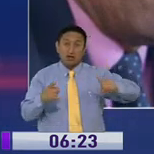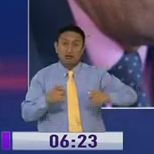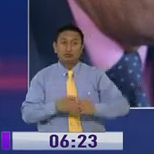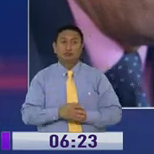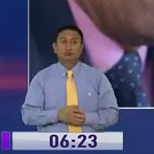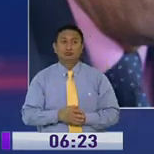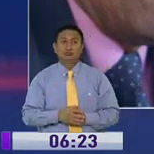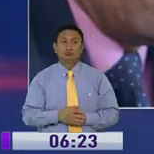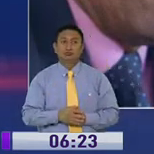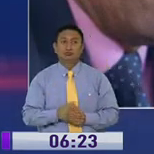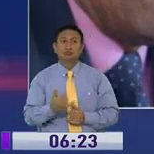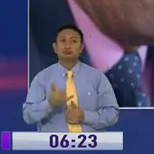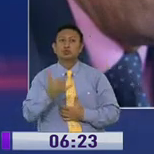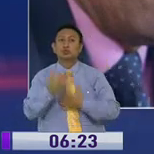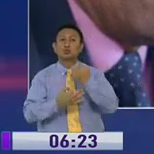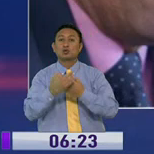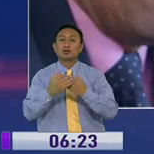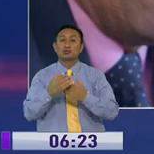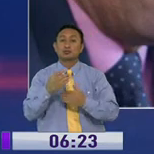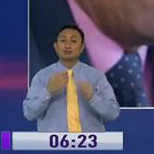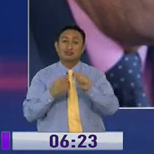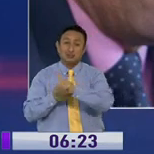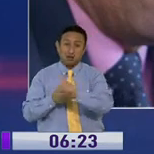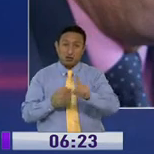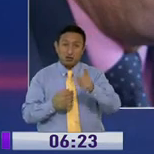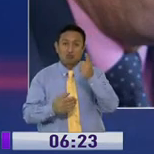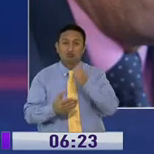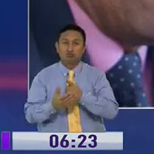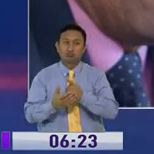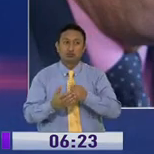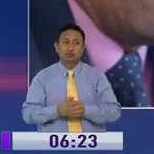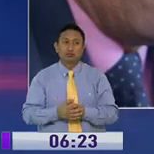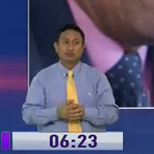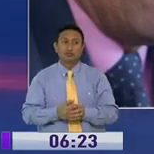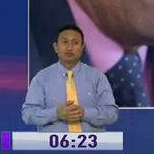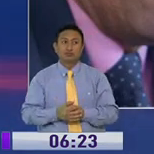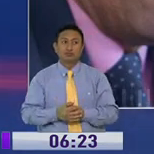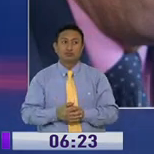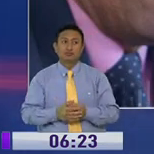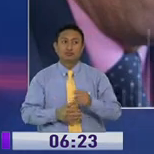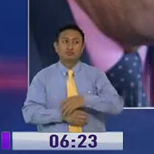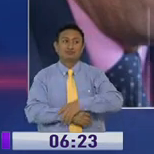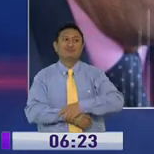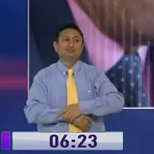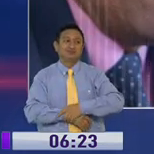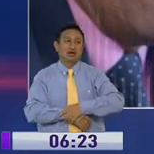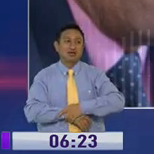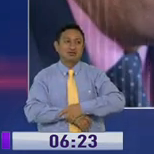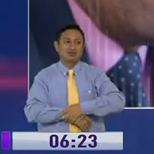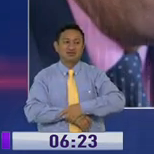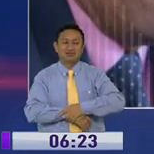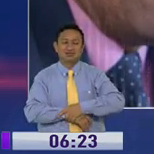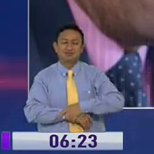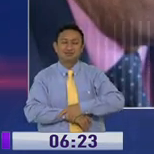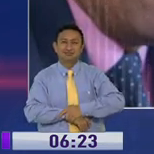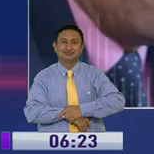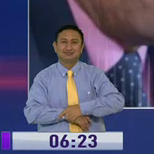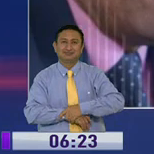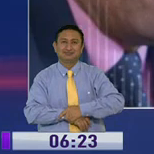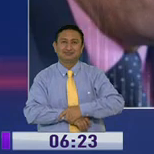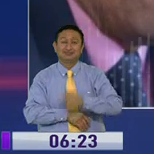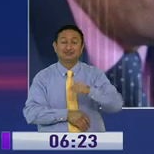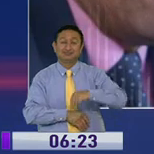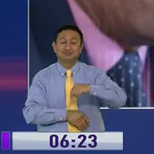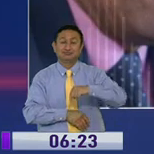los jueces puedan ir analizando cada uno de los mismos y puedan dar y emitir las boletas condicionales de libertad o